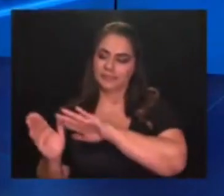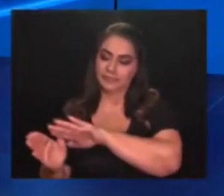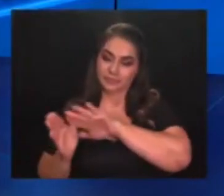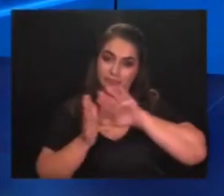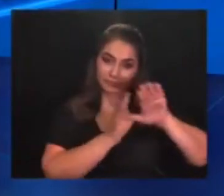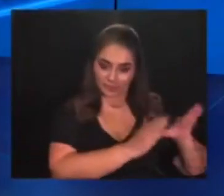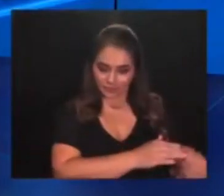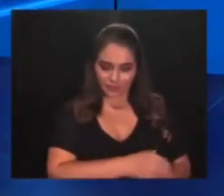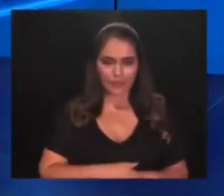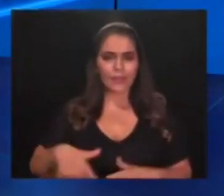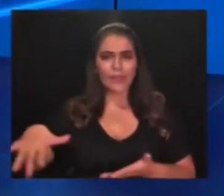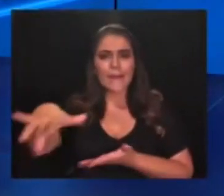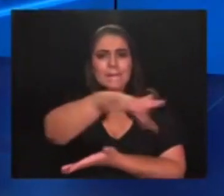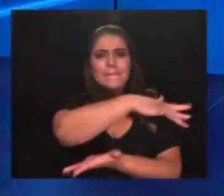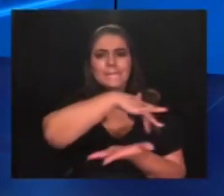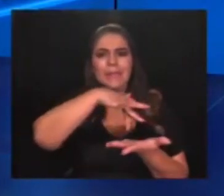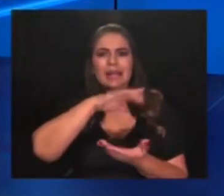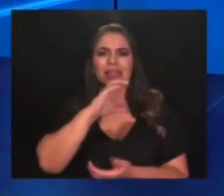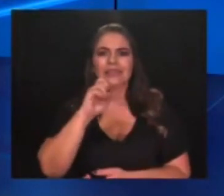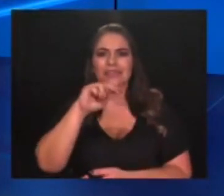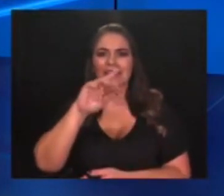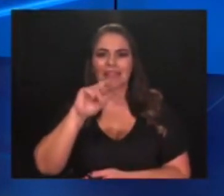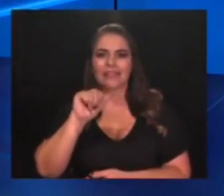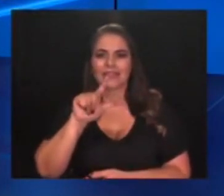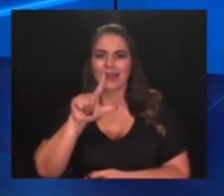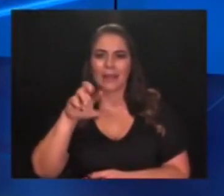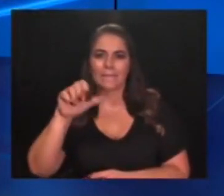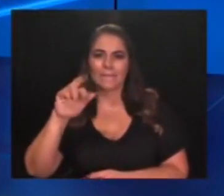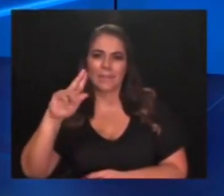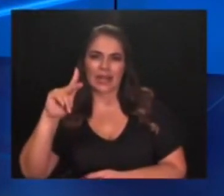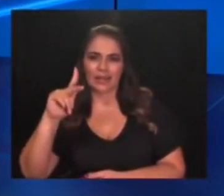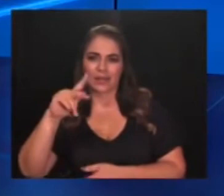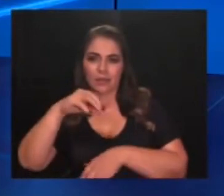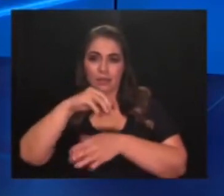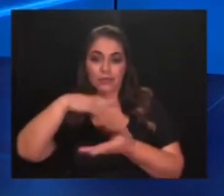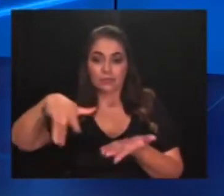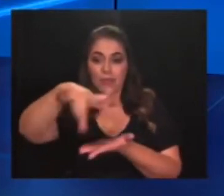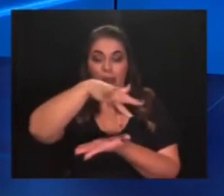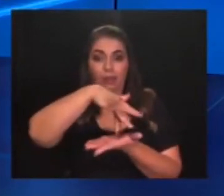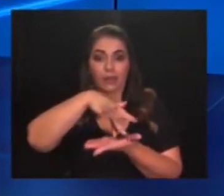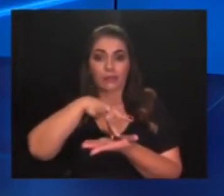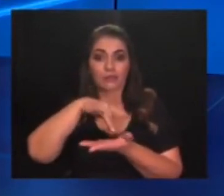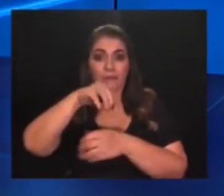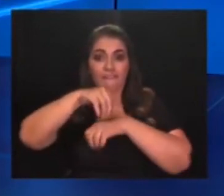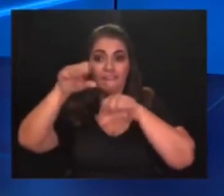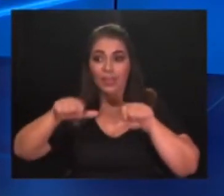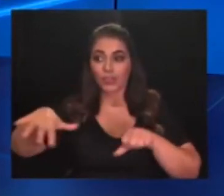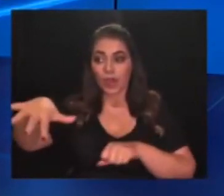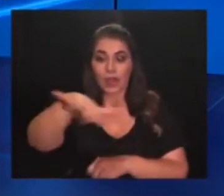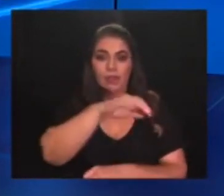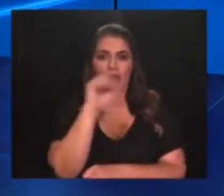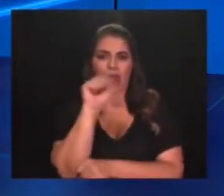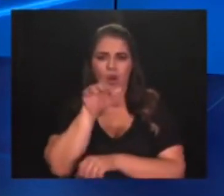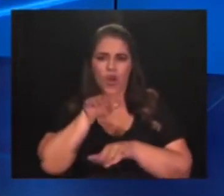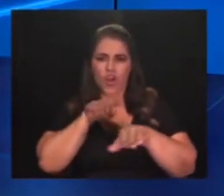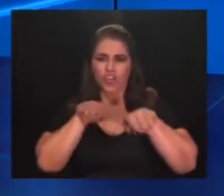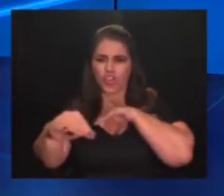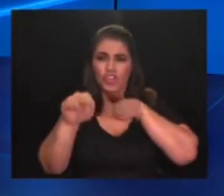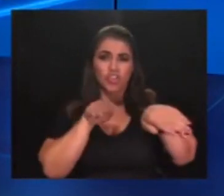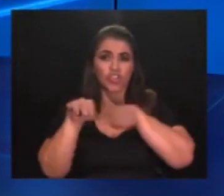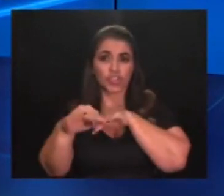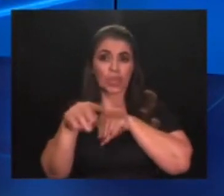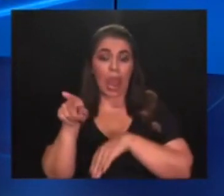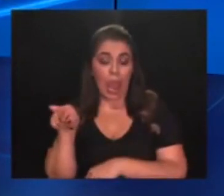hablar del Central Park, la mega obra deportiva ubicada en Bello y que está en un 64.5% de construcción,